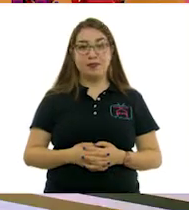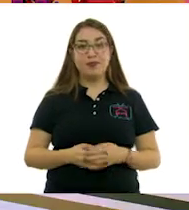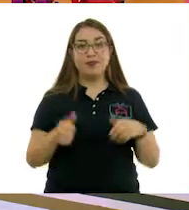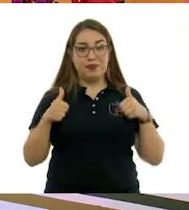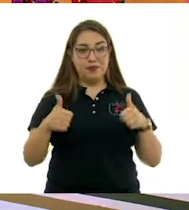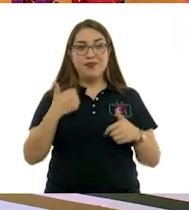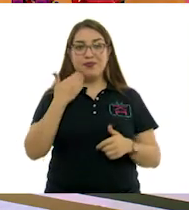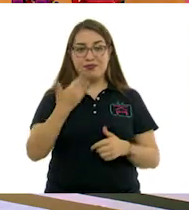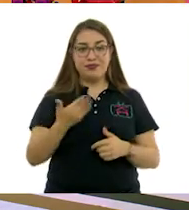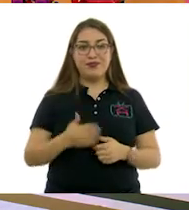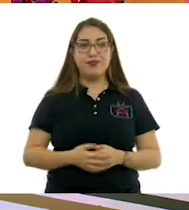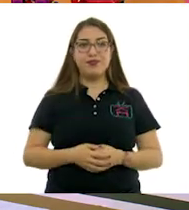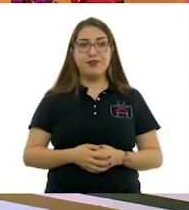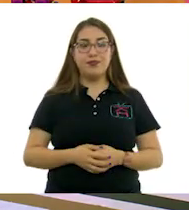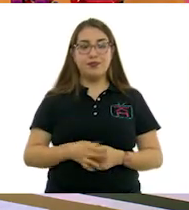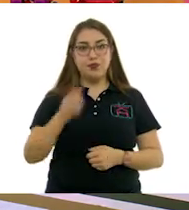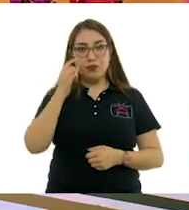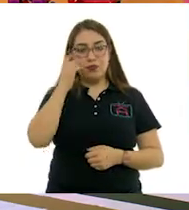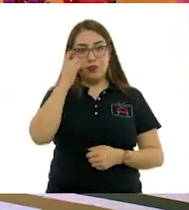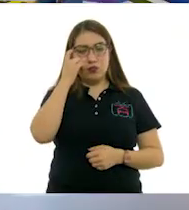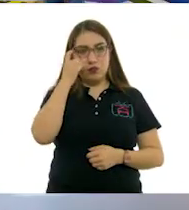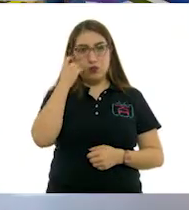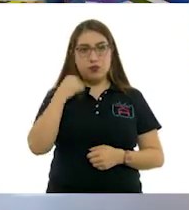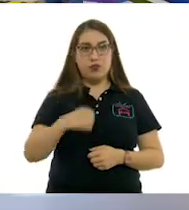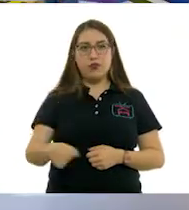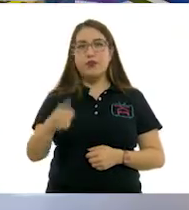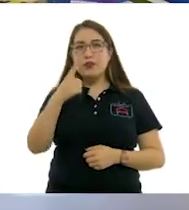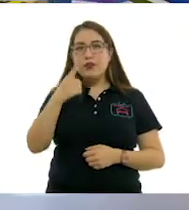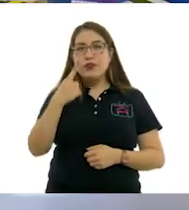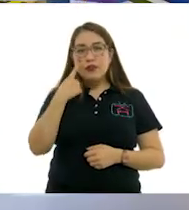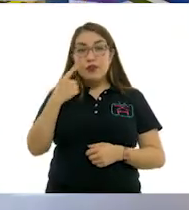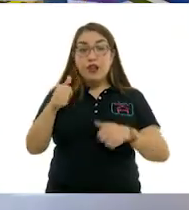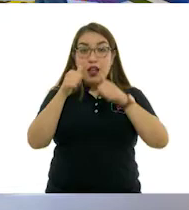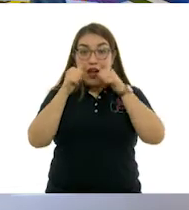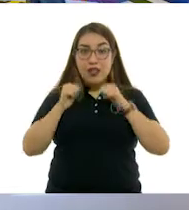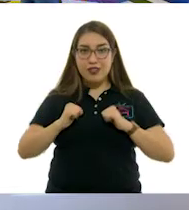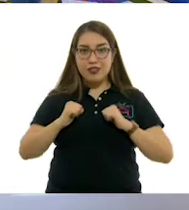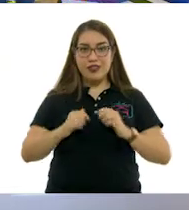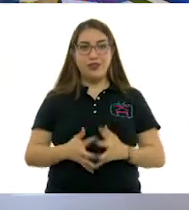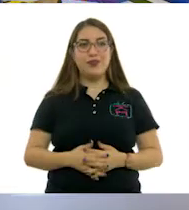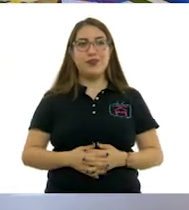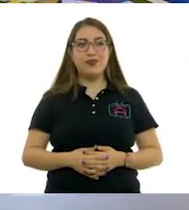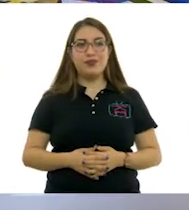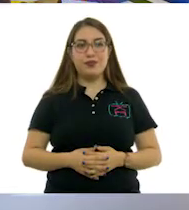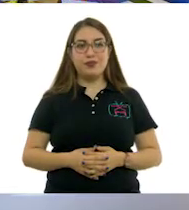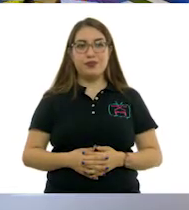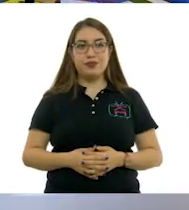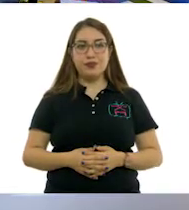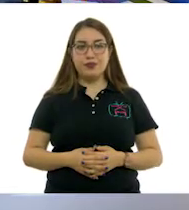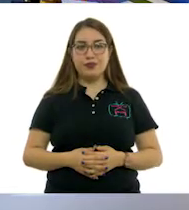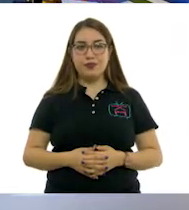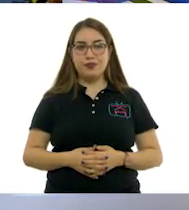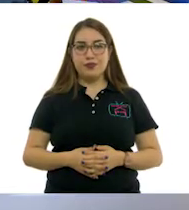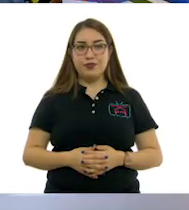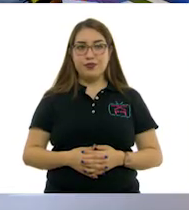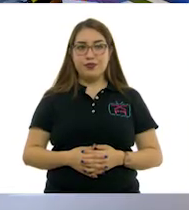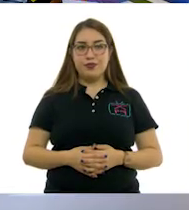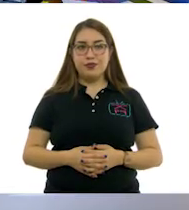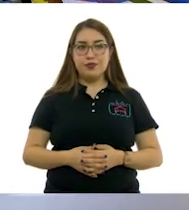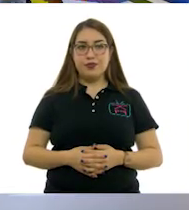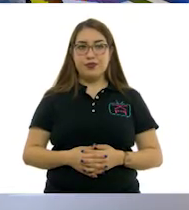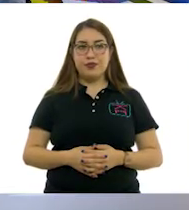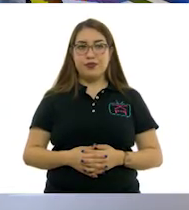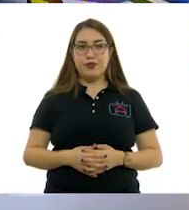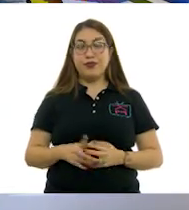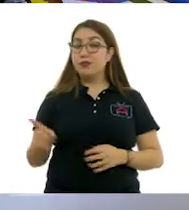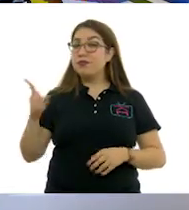¿Sí? ¿Te quedó claro? Bien. Sí. Perfecto. Entonces, observemos. Voy a empezar con el sillón. Aquí me voy a